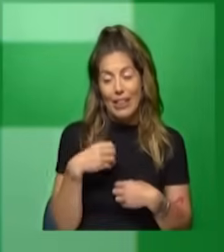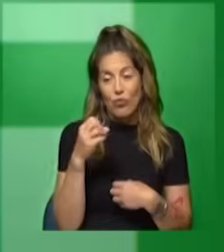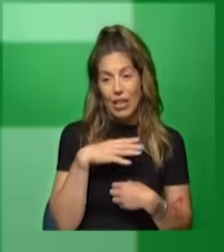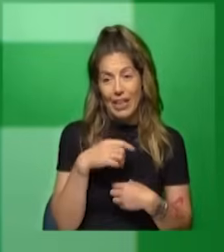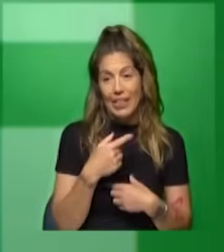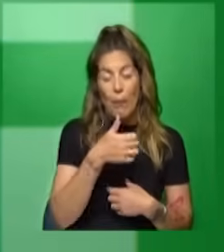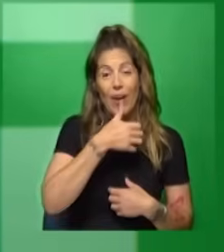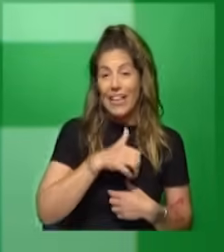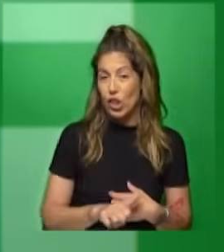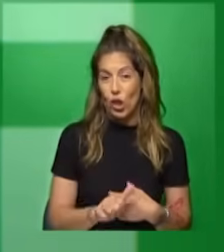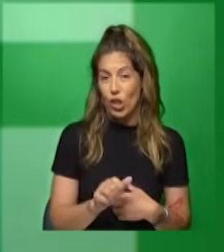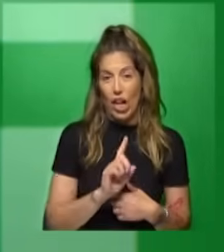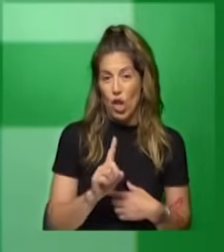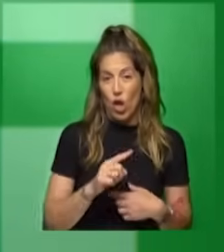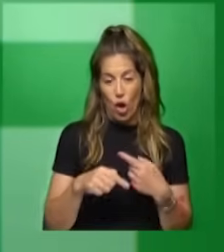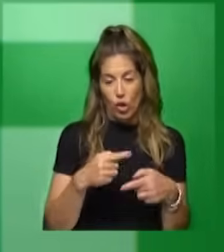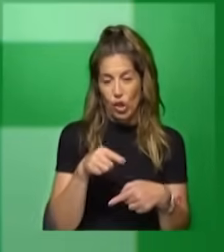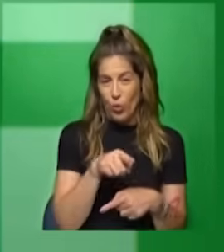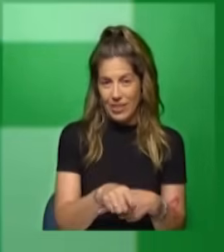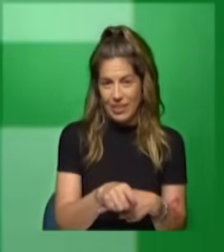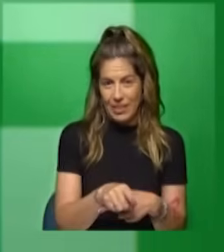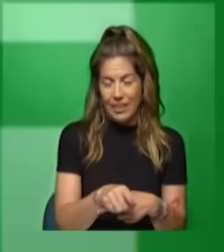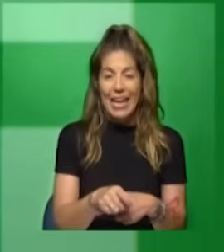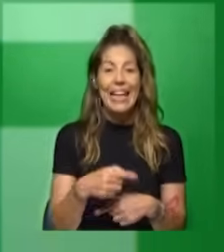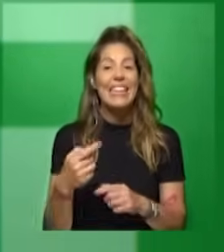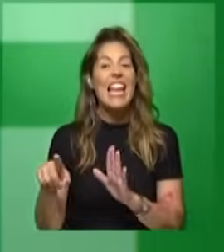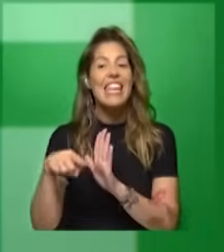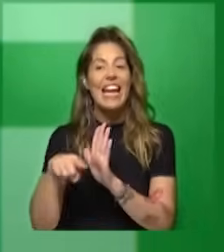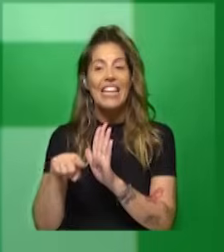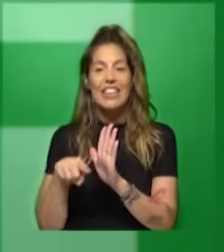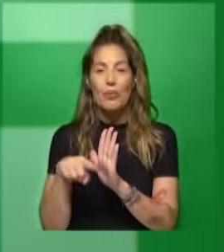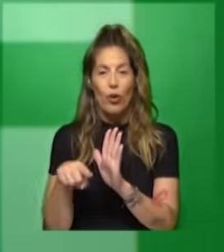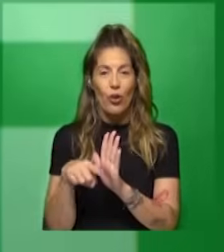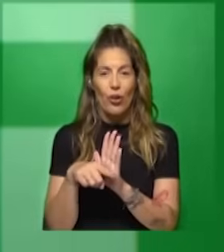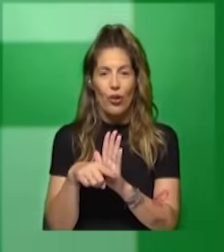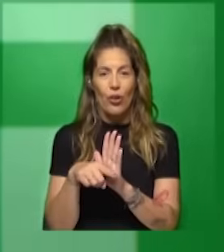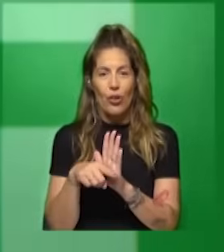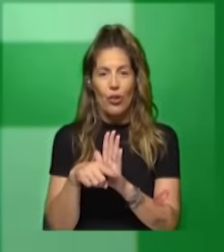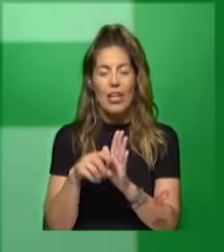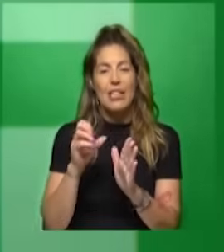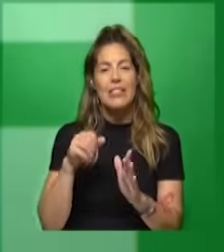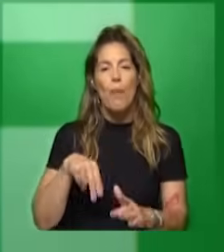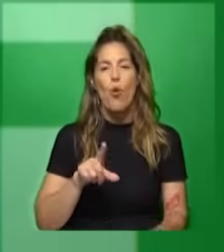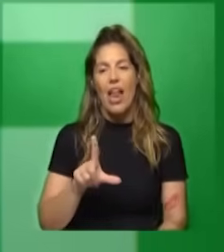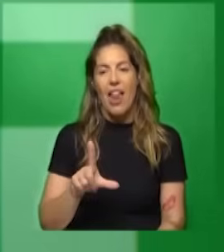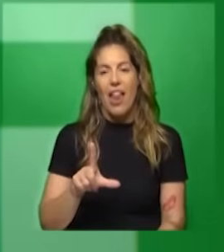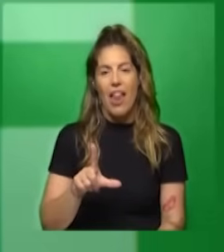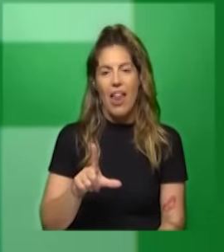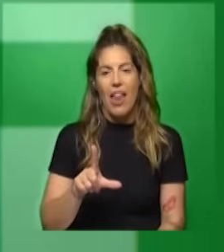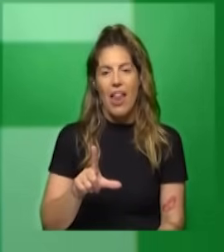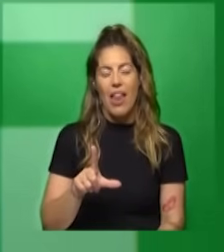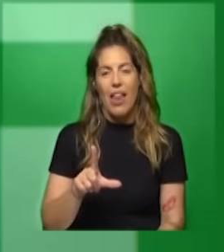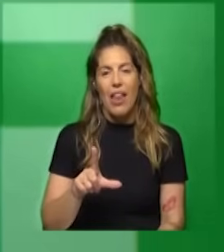historia no siguió por ese camino. El pesimista, Samuel Huntington, con